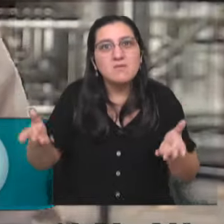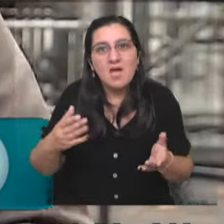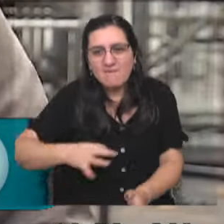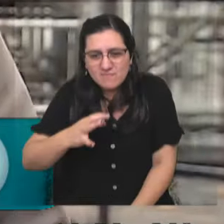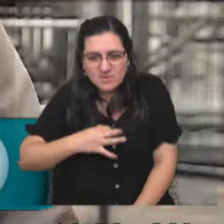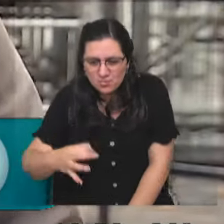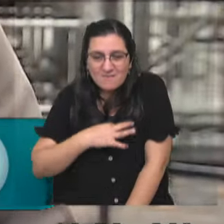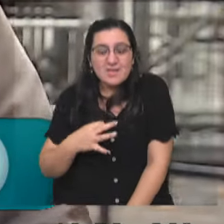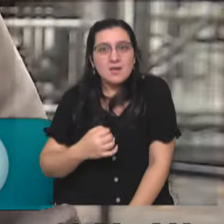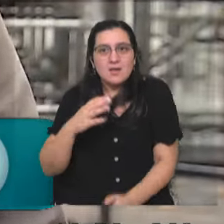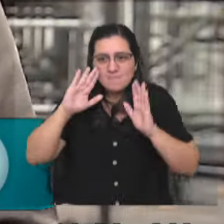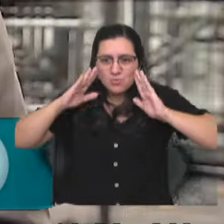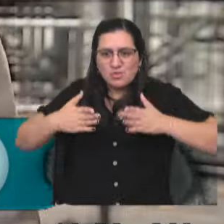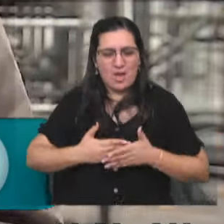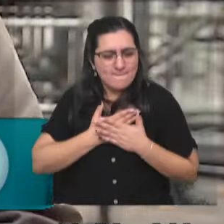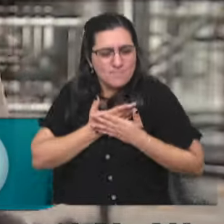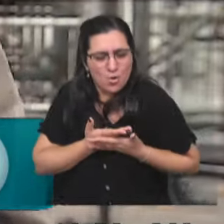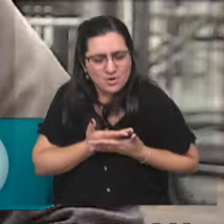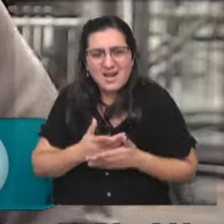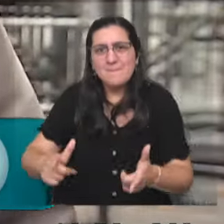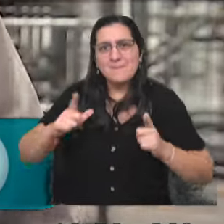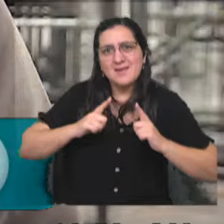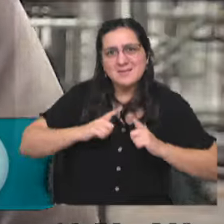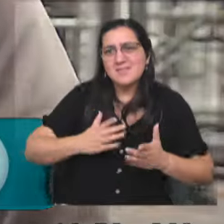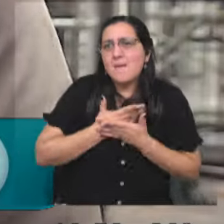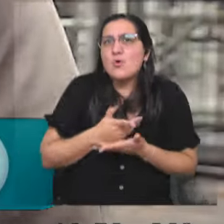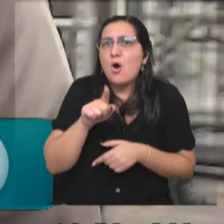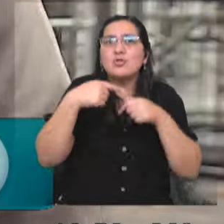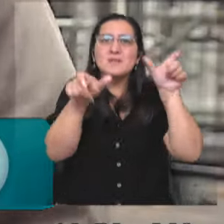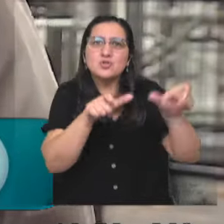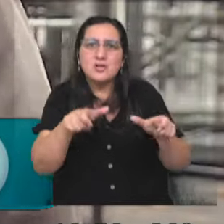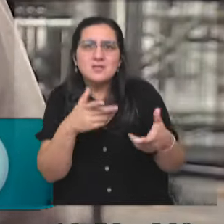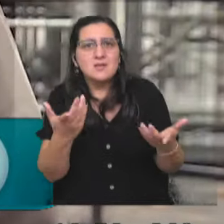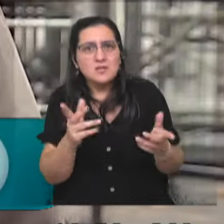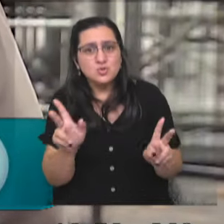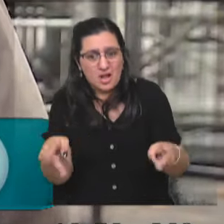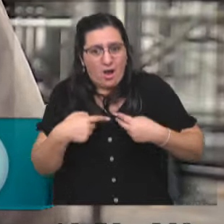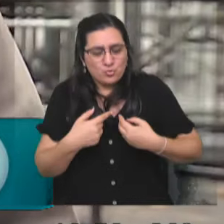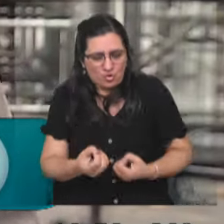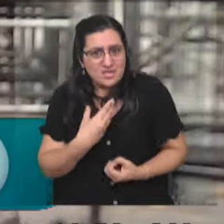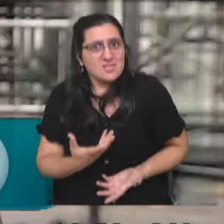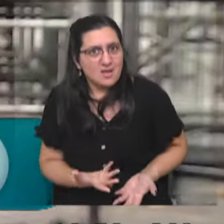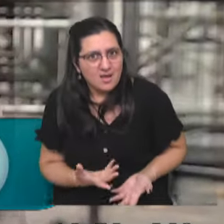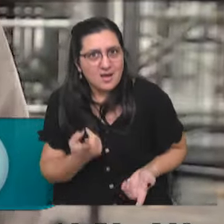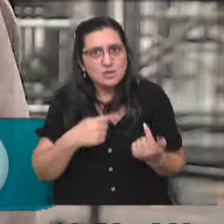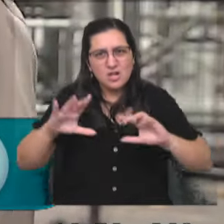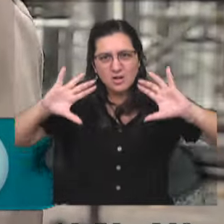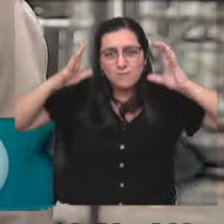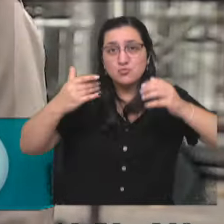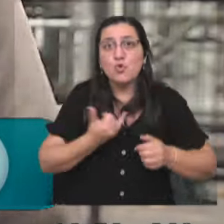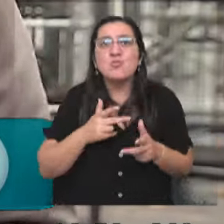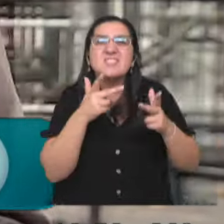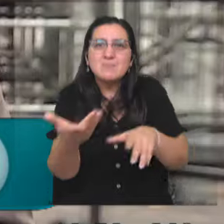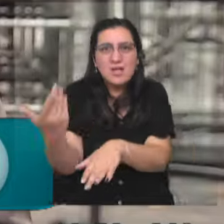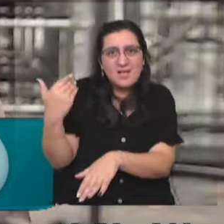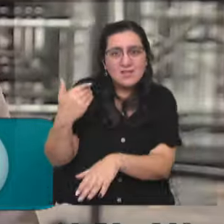vivir la vida en clave de amor a la esperanza, de amor a los demás? Ahí hay una autocrítica que nos tenemos que hacer. Entonces la revolución, como decíamos